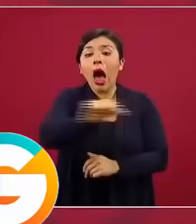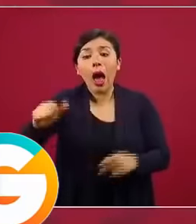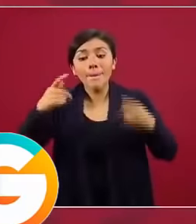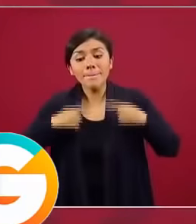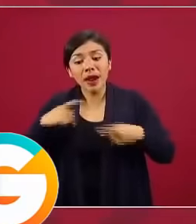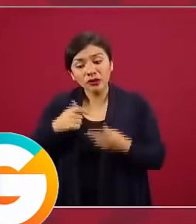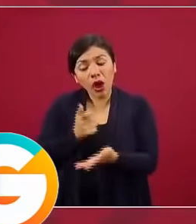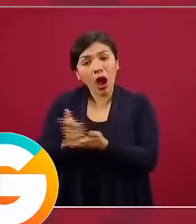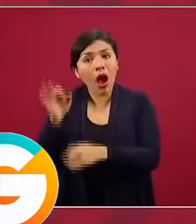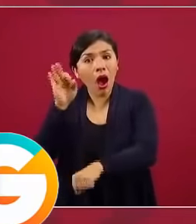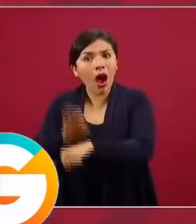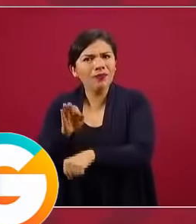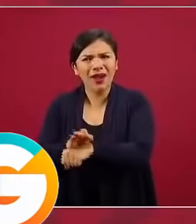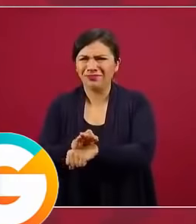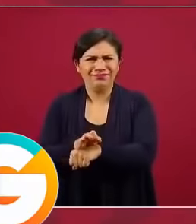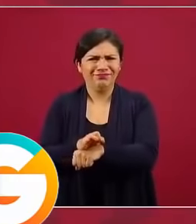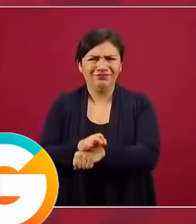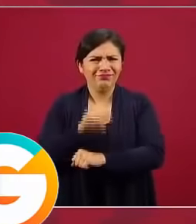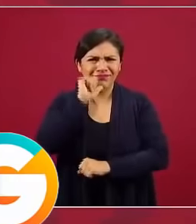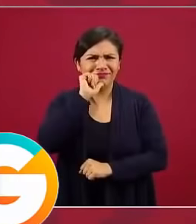al consumidor. No,